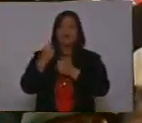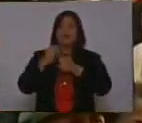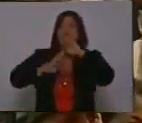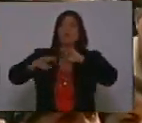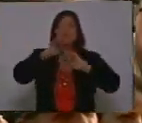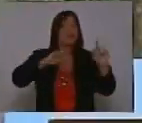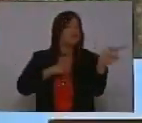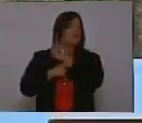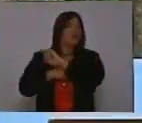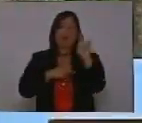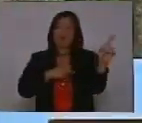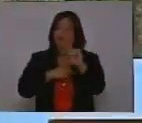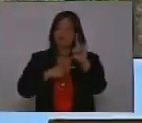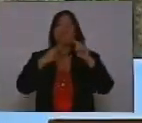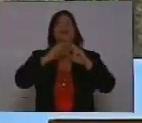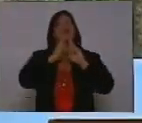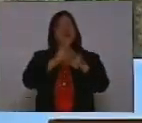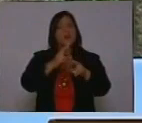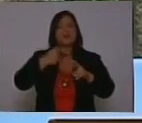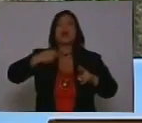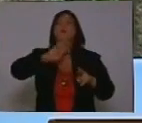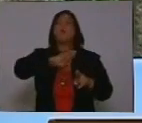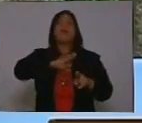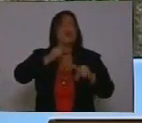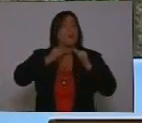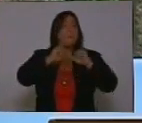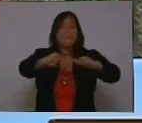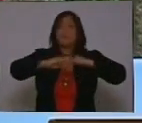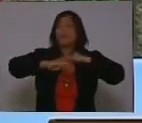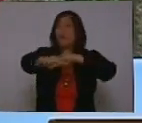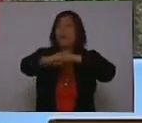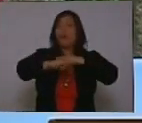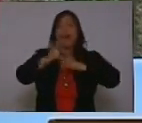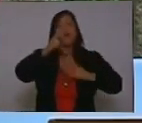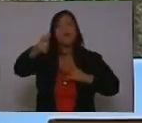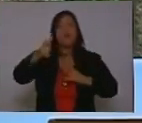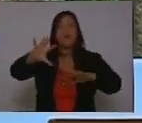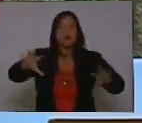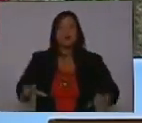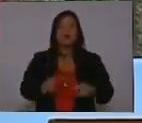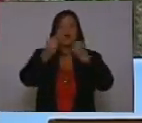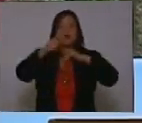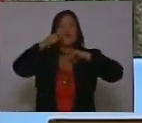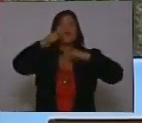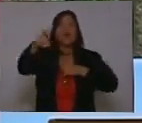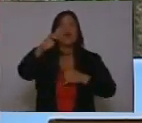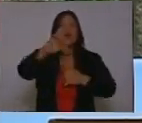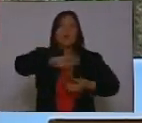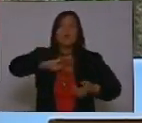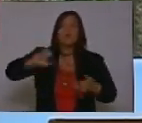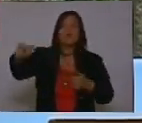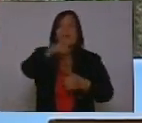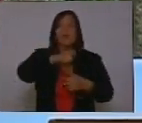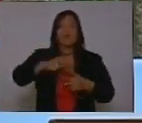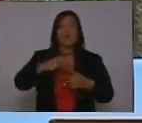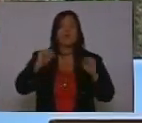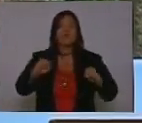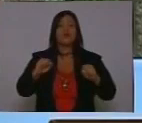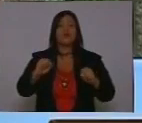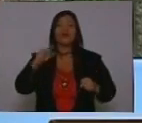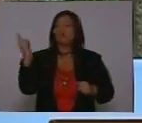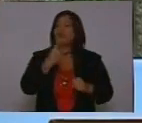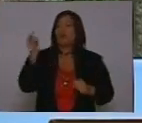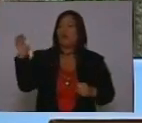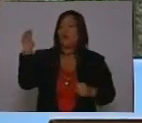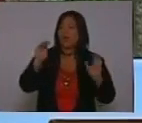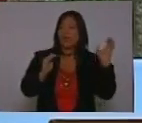defraudar, porque somos pueblo. Y solo el pueblo salva al pueblo. Solo los que